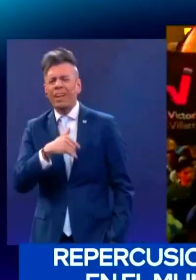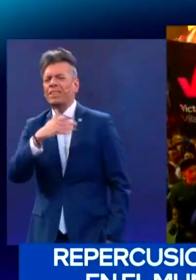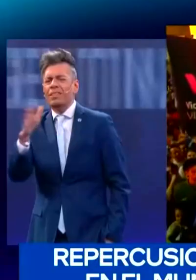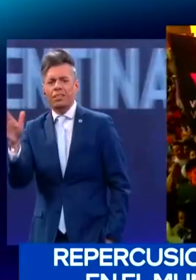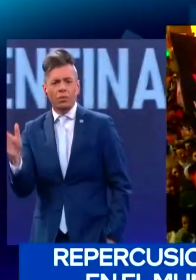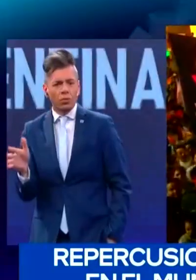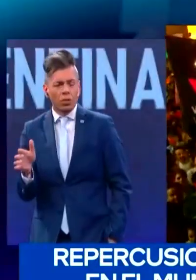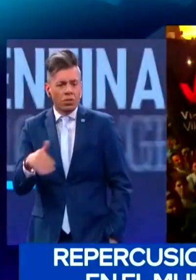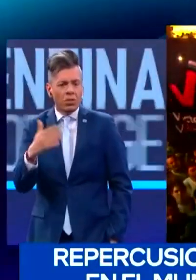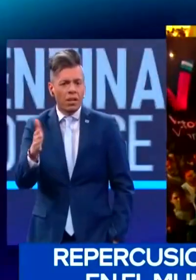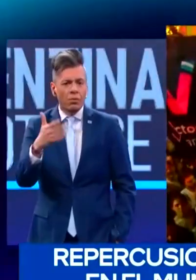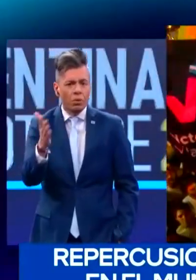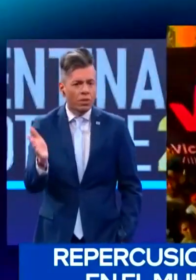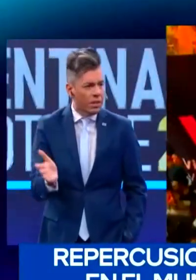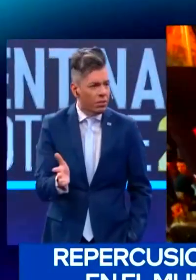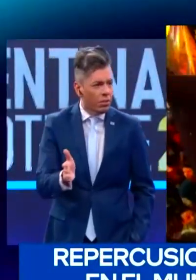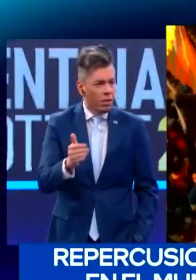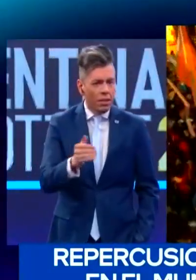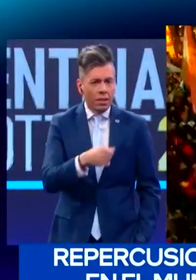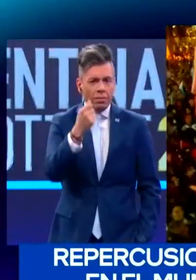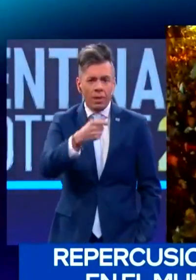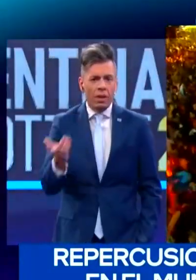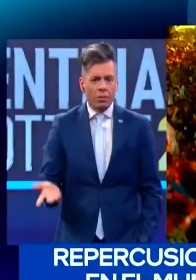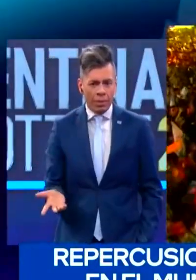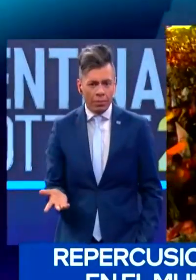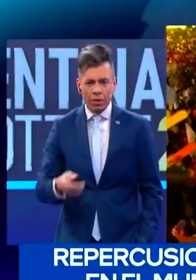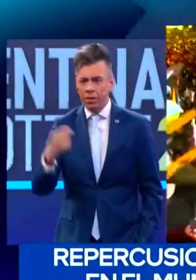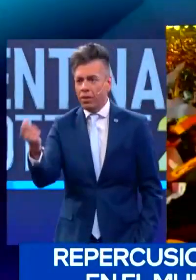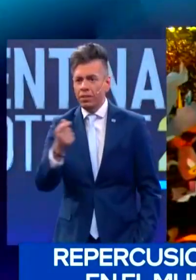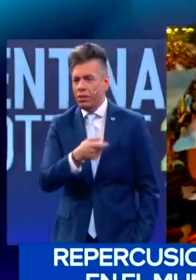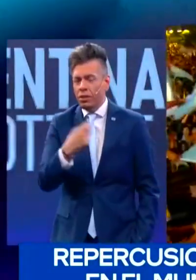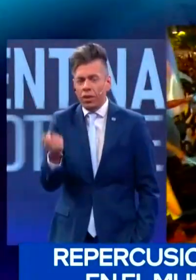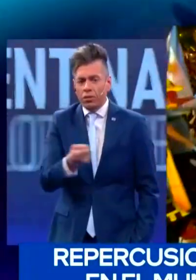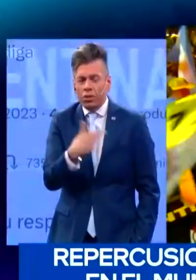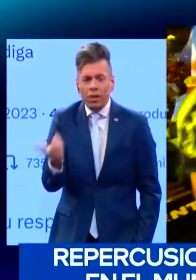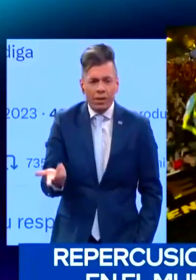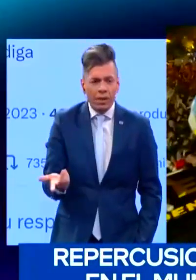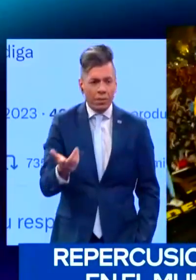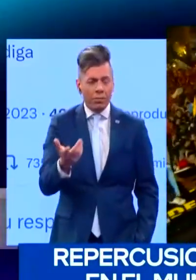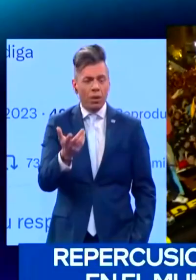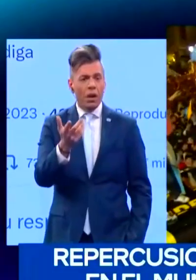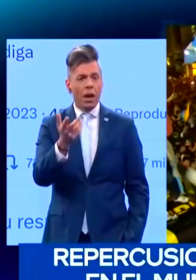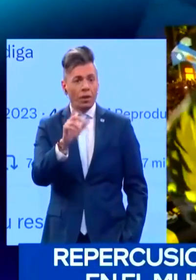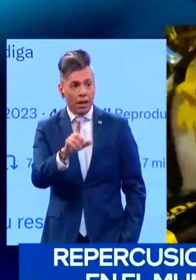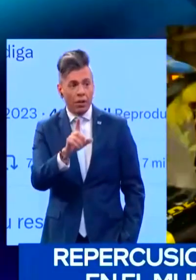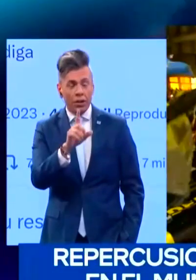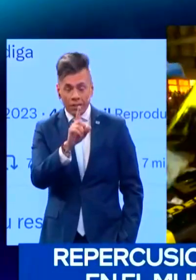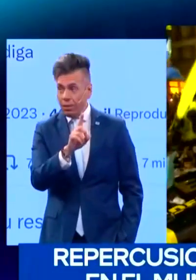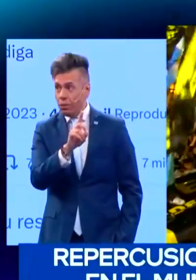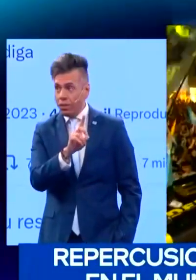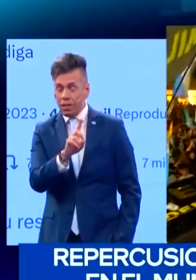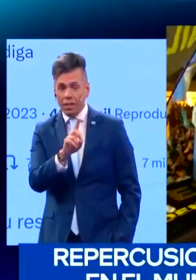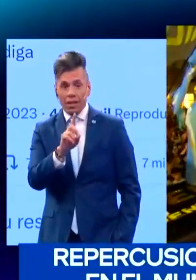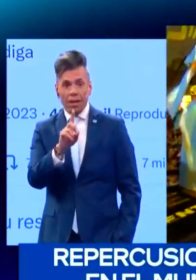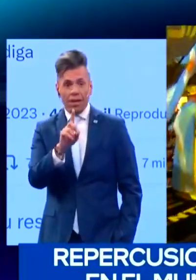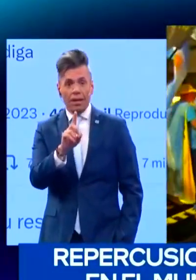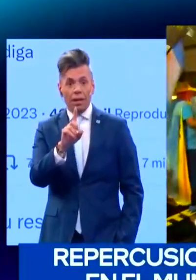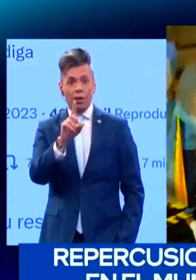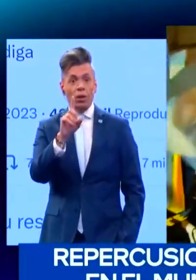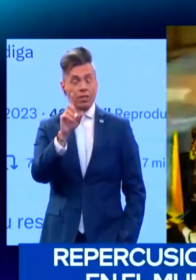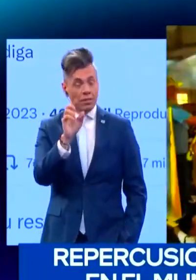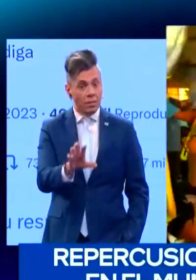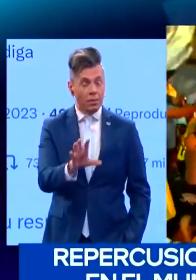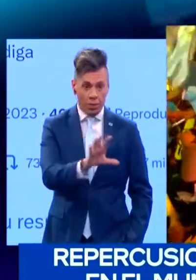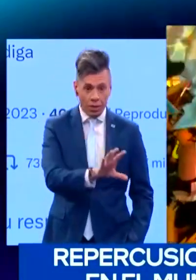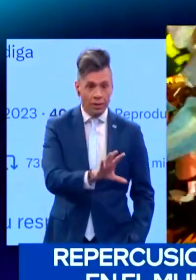decirlo para evitarse discusiones y total el voto secreto y vale lo mismo. Lo digas o no lo digas, vale lo mismo. Ahora, lo que sí te puedo decir es que